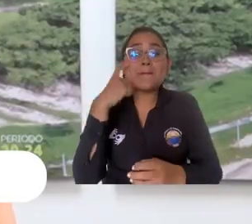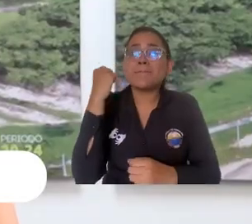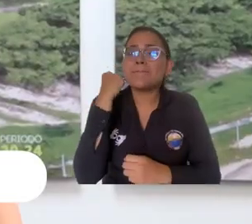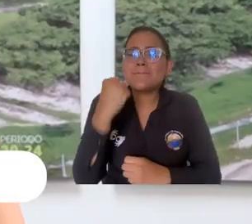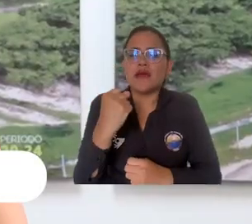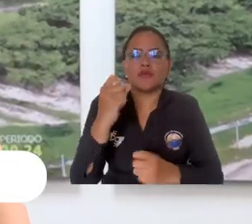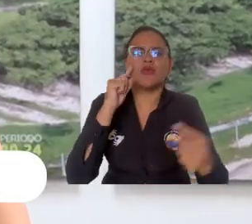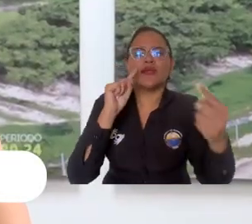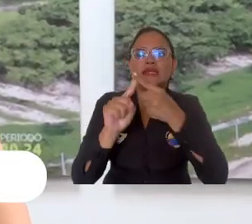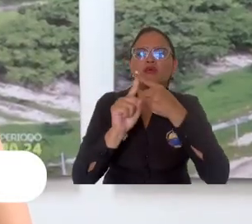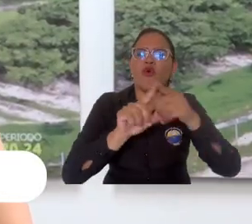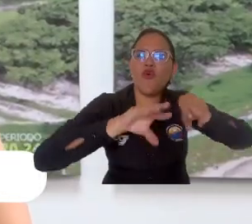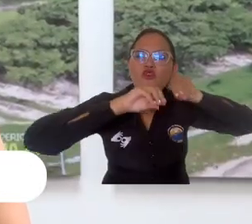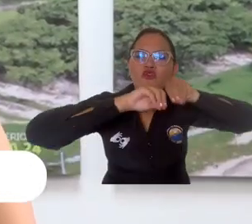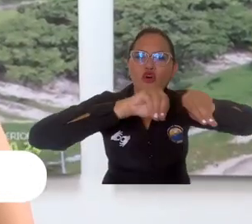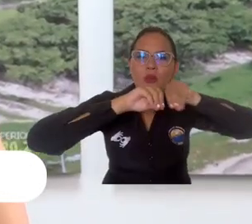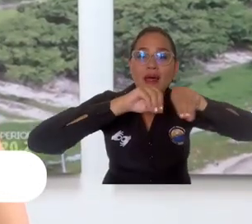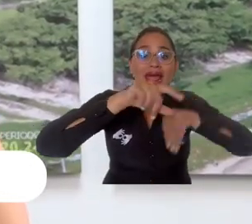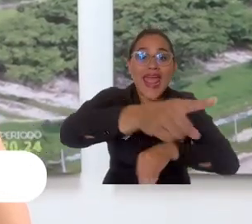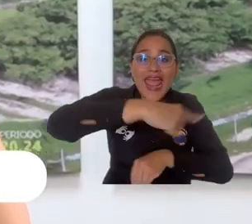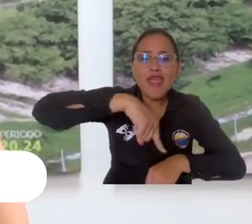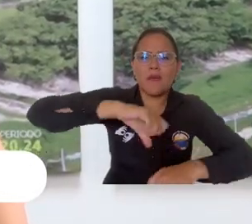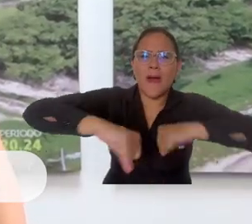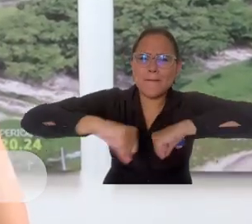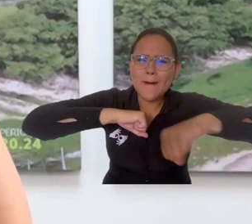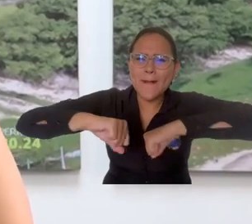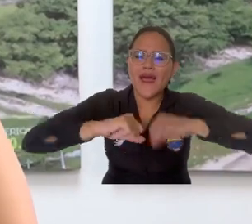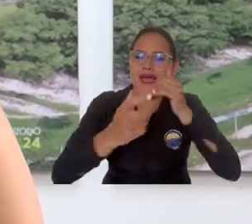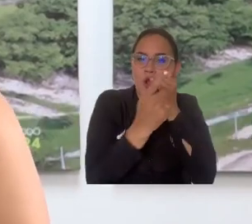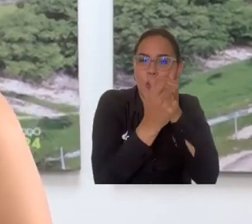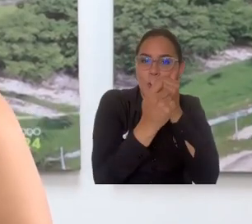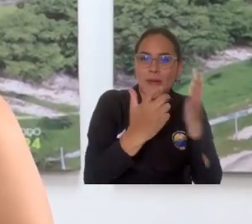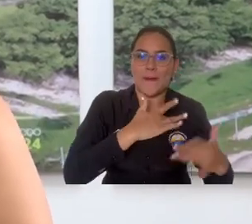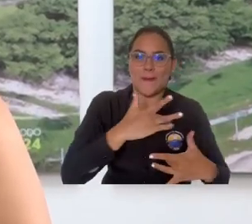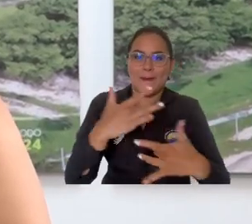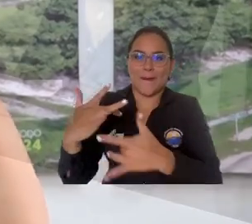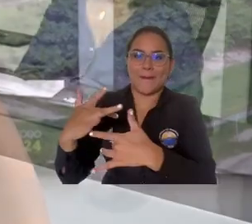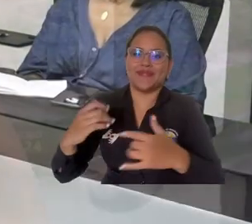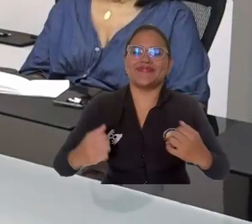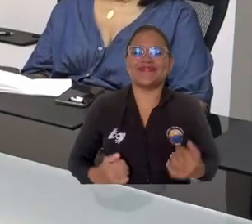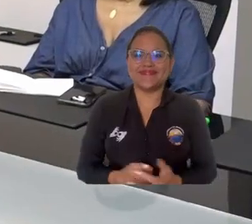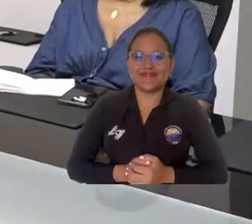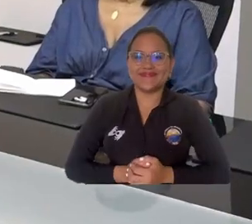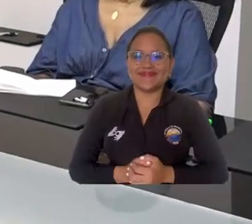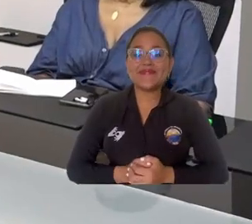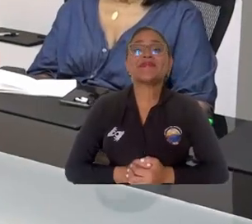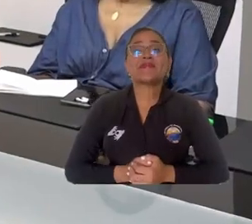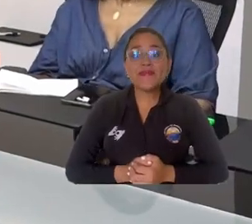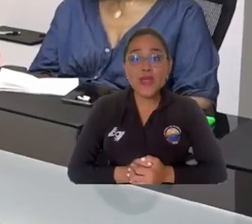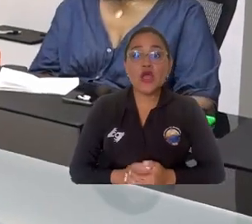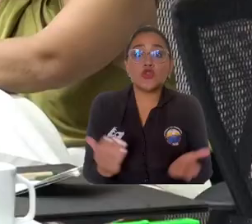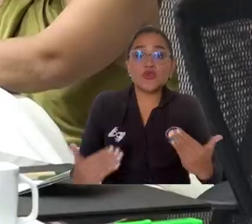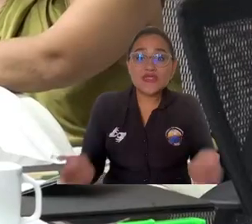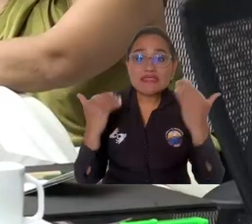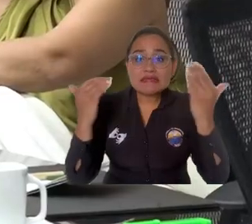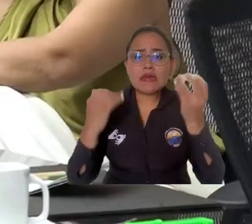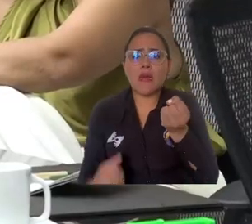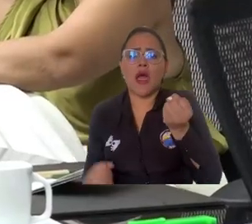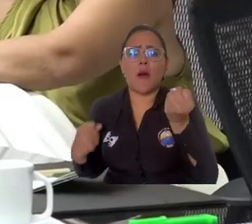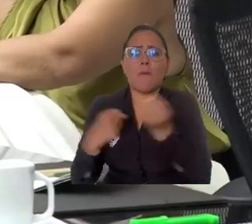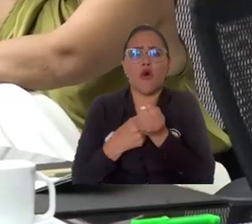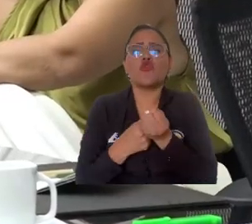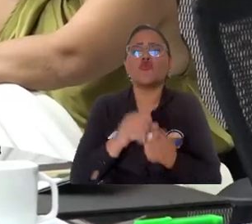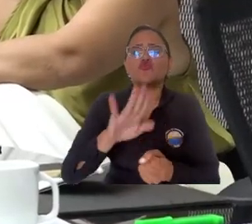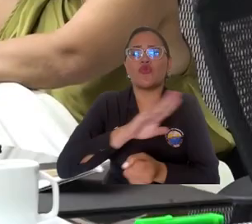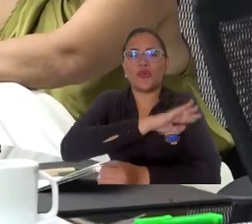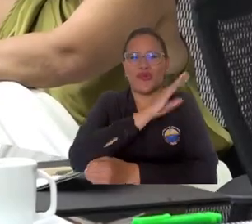sobre todo y especialmente para formar gestores en la economía solidaria. La iniciativa también cuenta